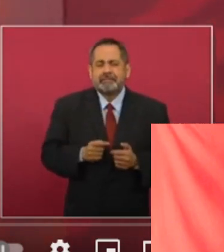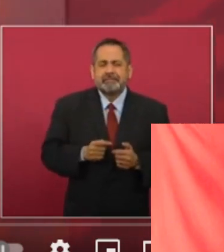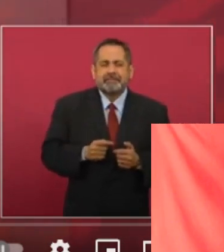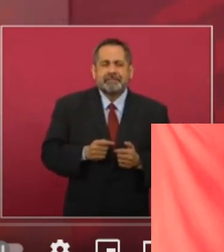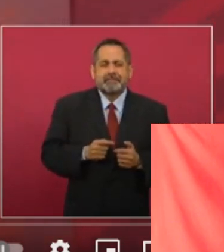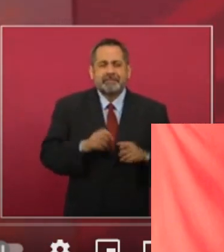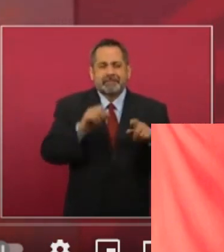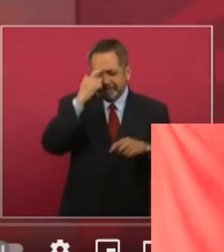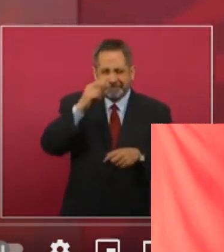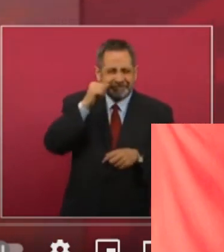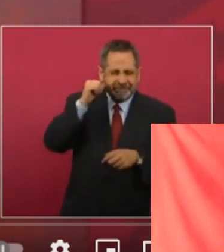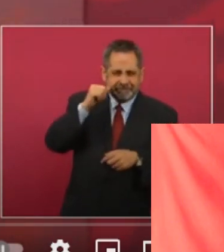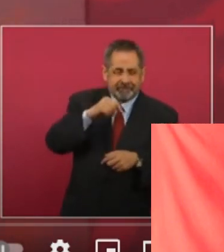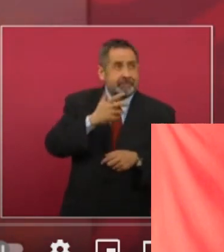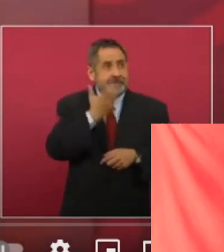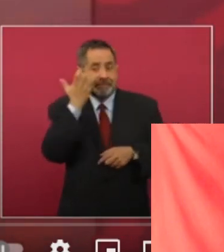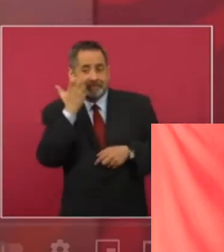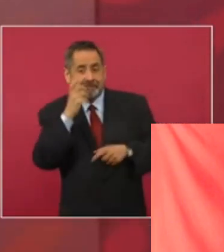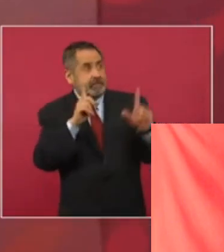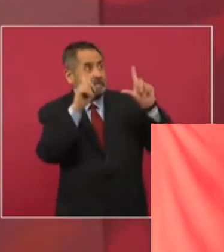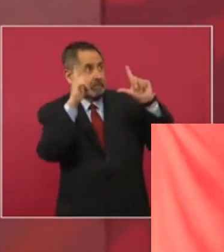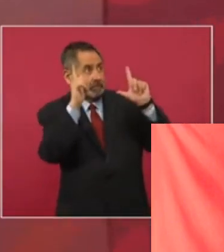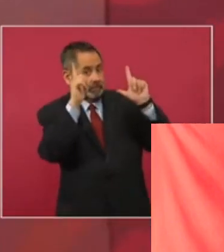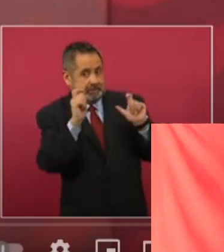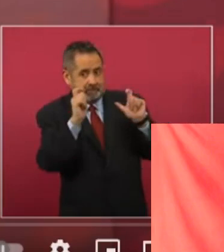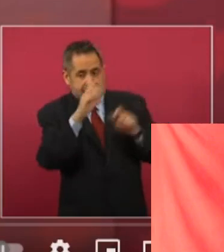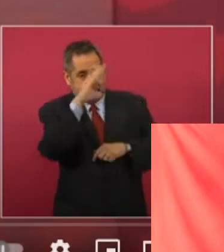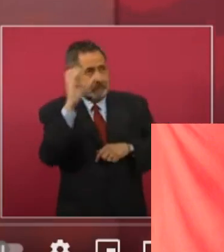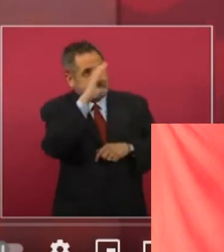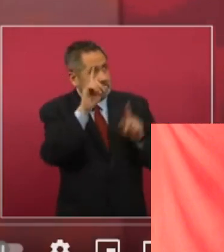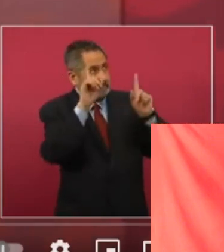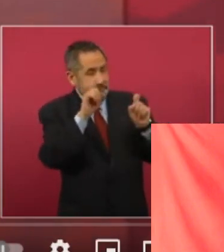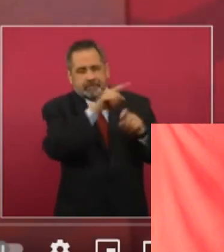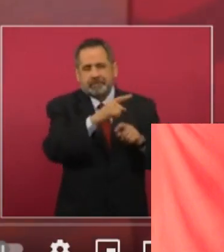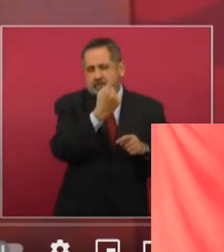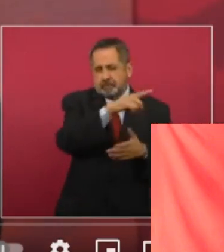cómo utilizaron una fotografía de una gasolinería,